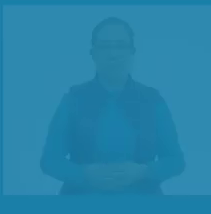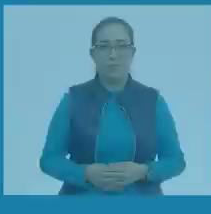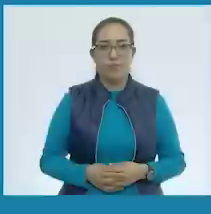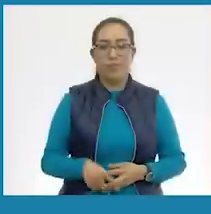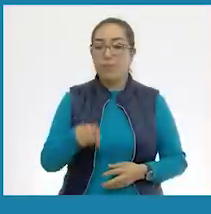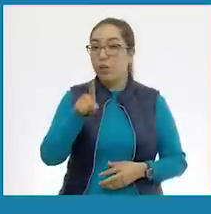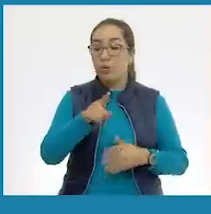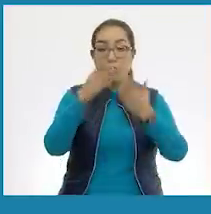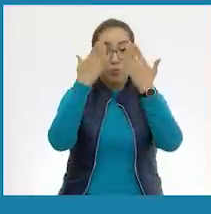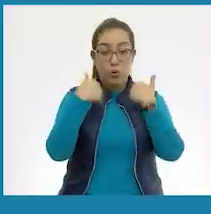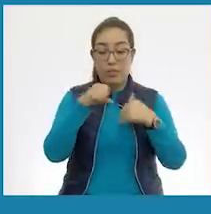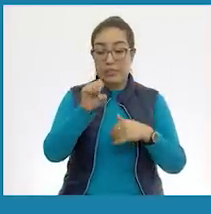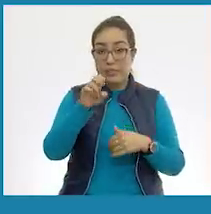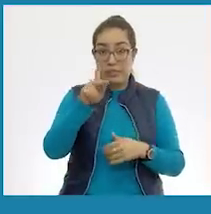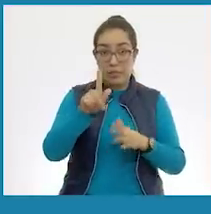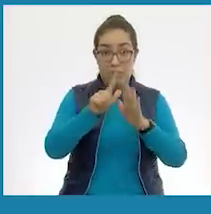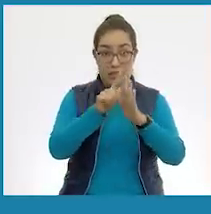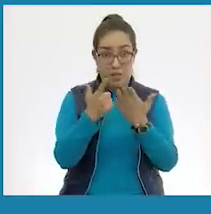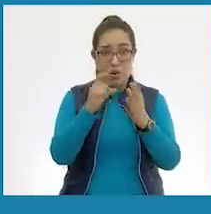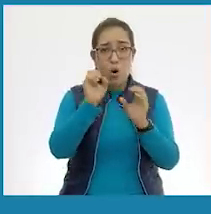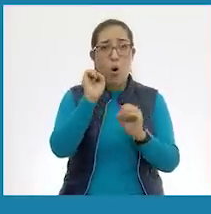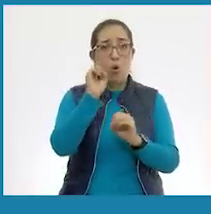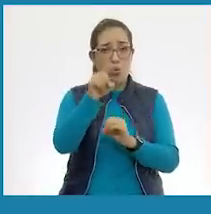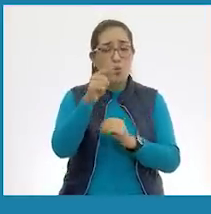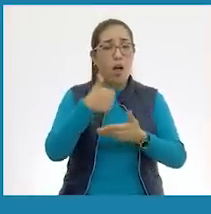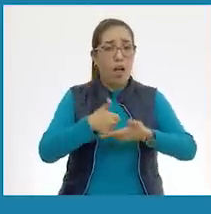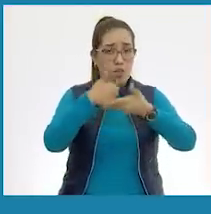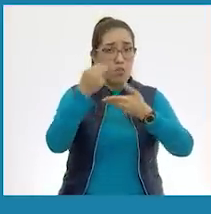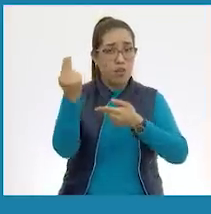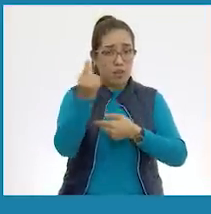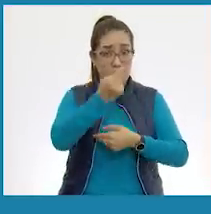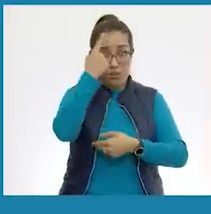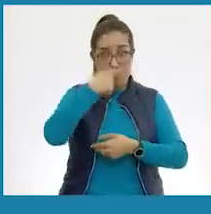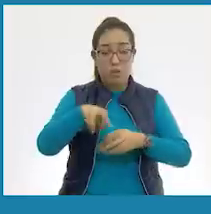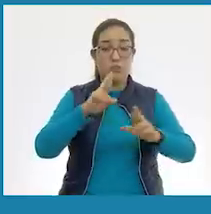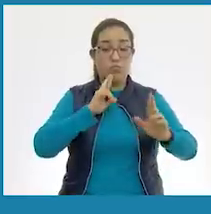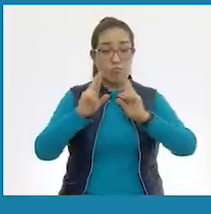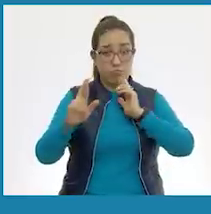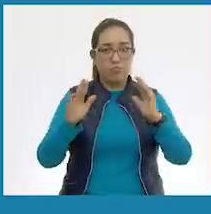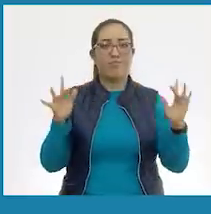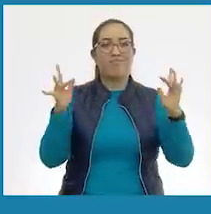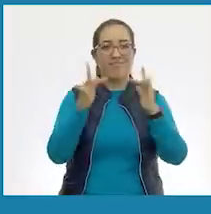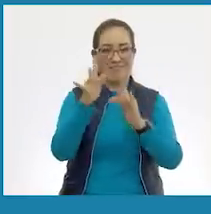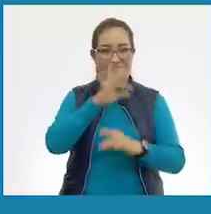Si no tienes el libro de texto o necesitas ayuda para responder las preguntas, contáctanos.